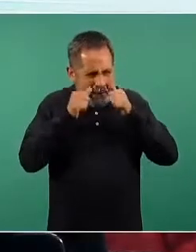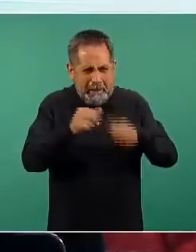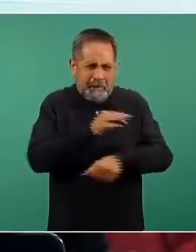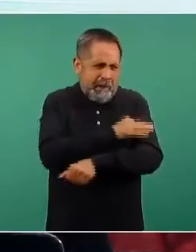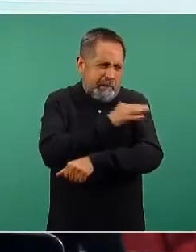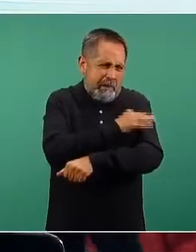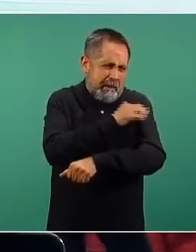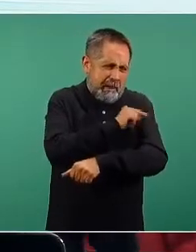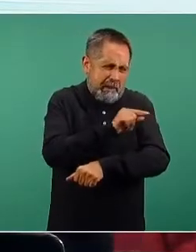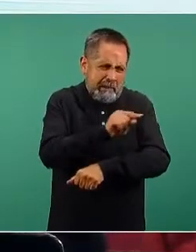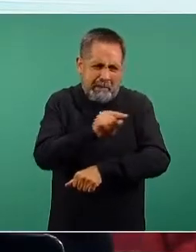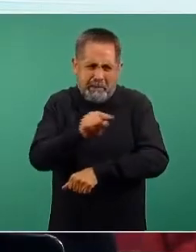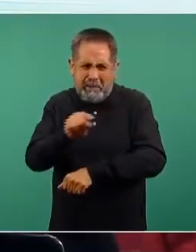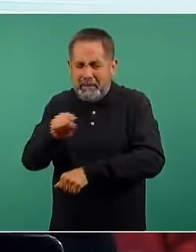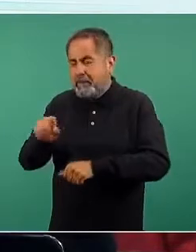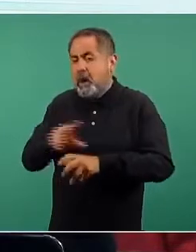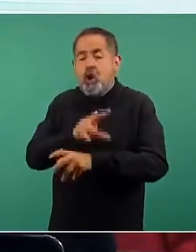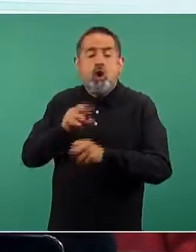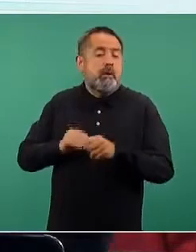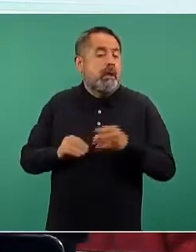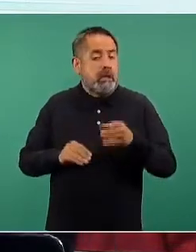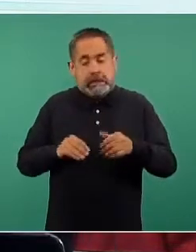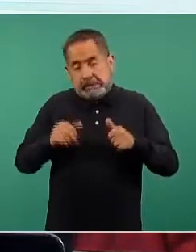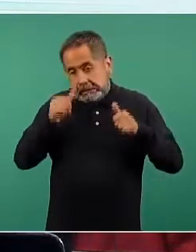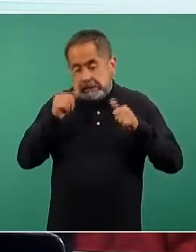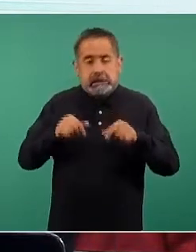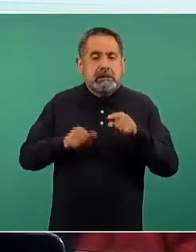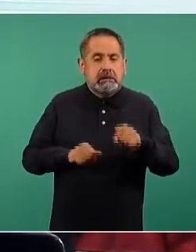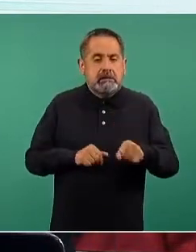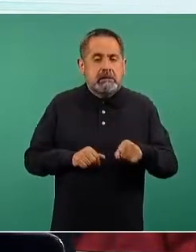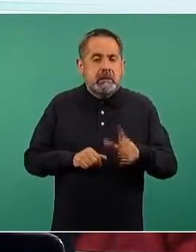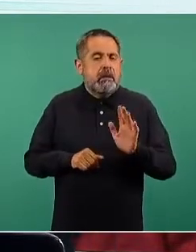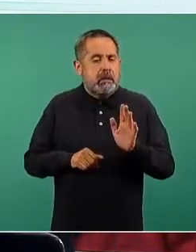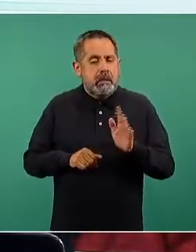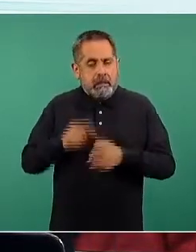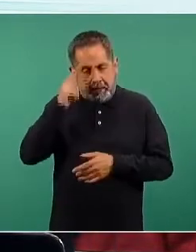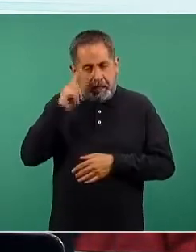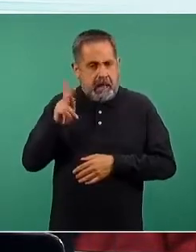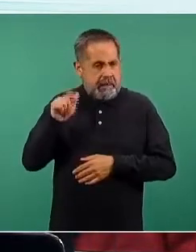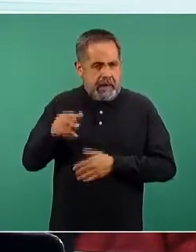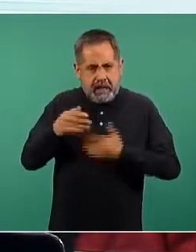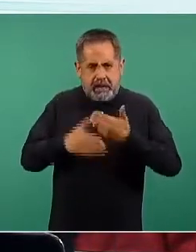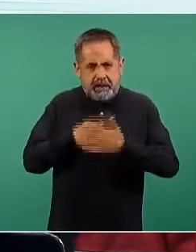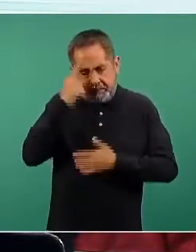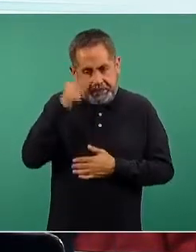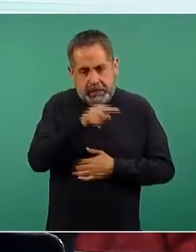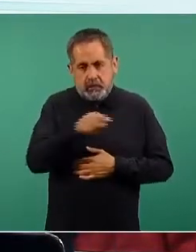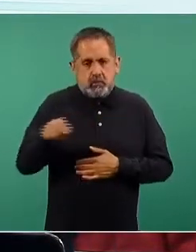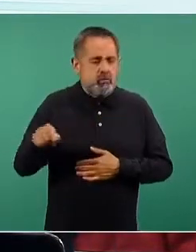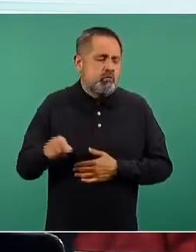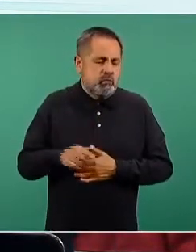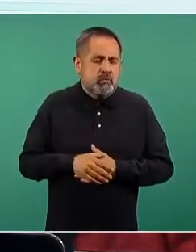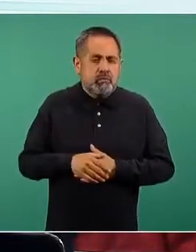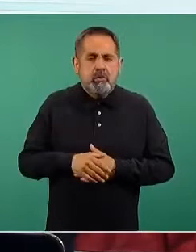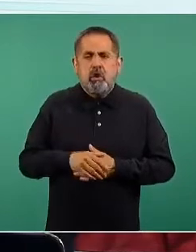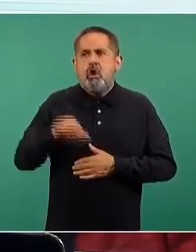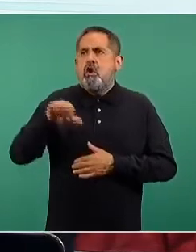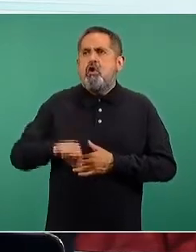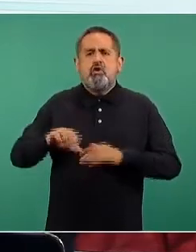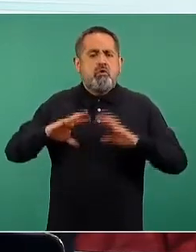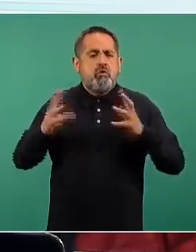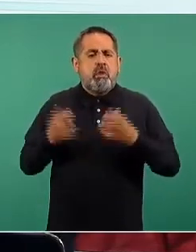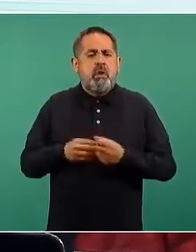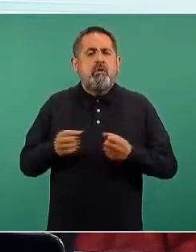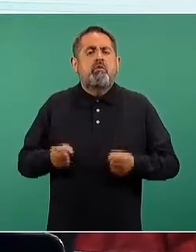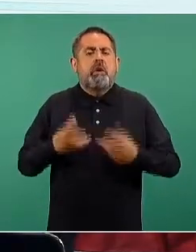la carga de trabajo y toda obviamente la focalización de la Estrategia Nacional de Vacunación. Ya para el día de hoy, con